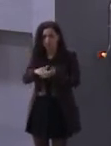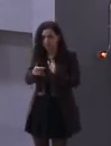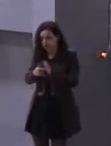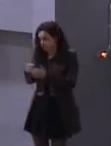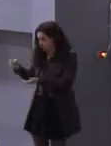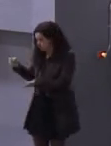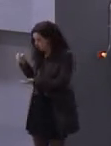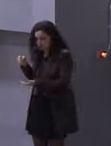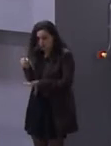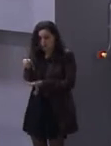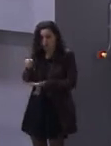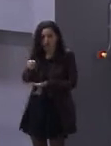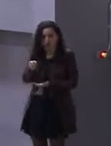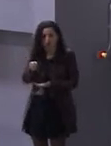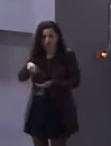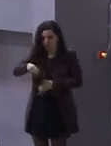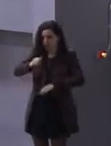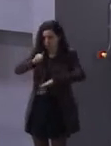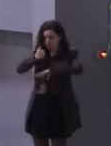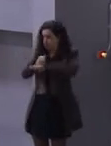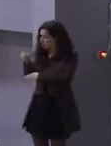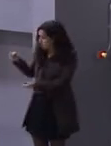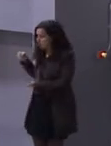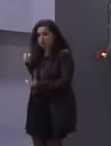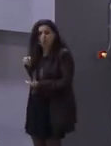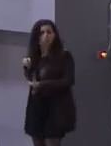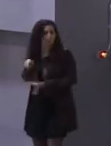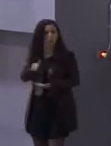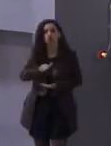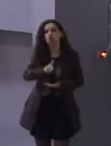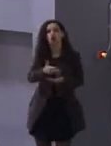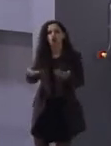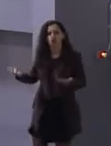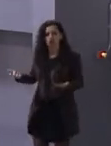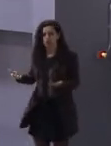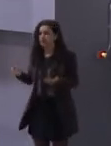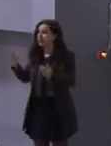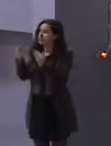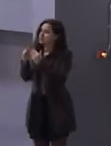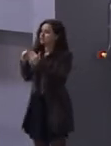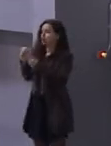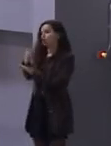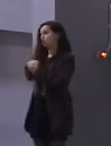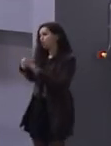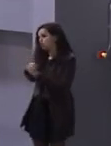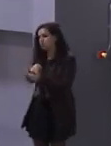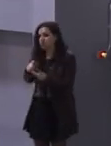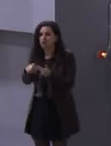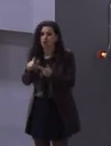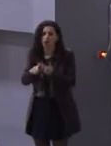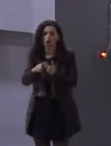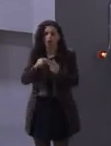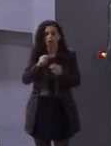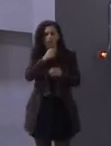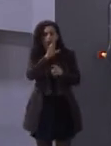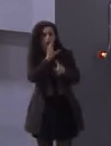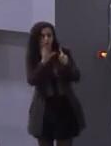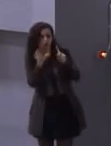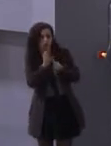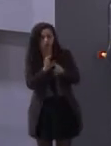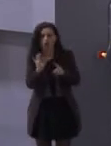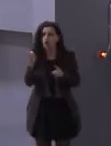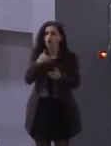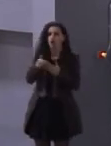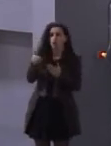la administración no lo va a utilizar para otra cosa, no es para la caseta de biología, no es para el centro cultural, no es para comprar